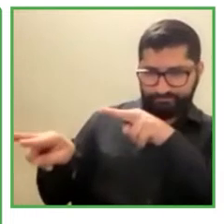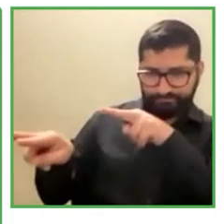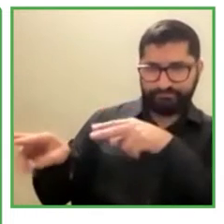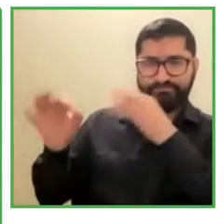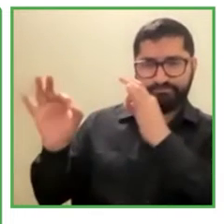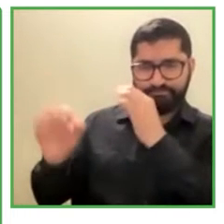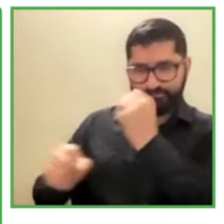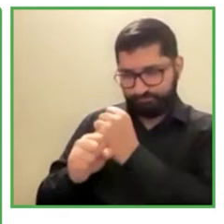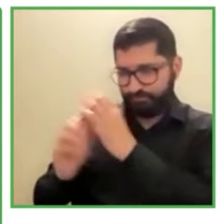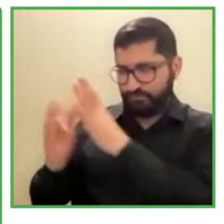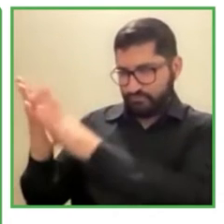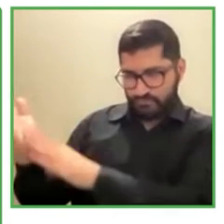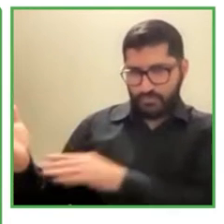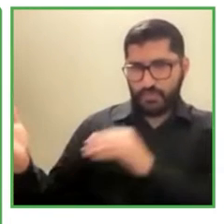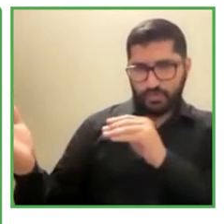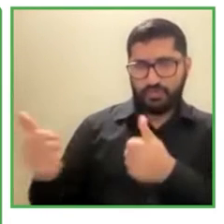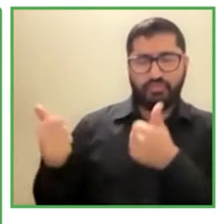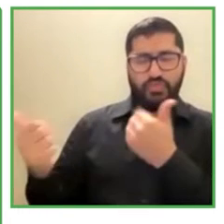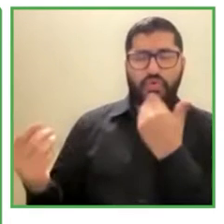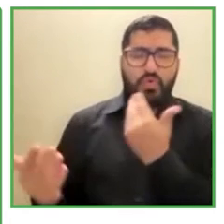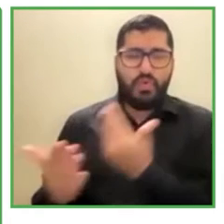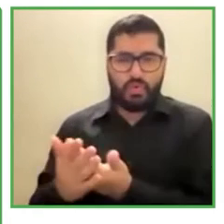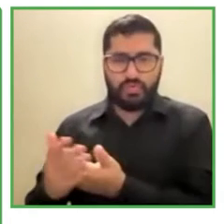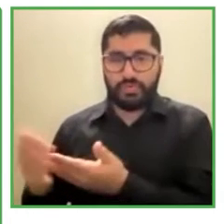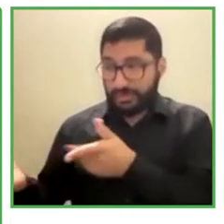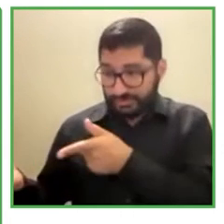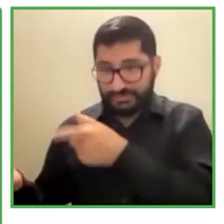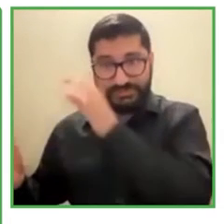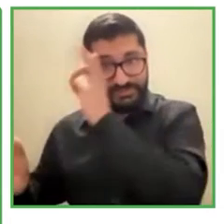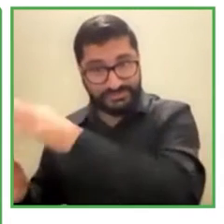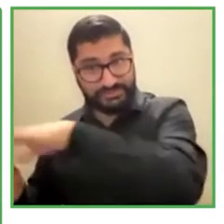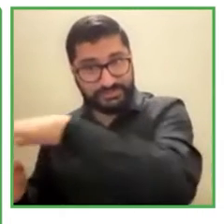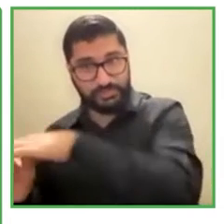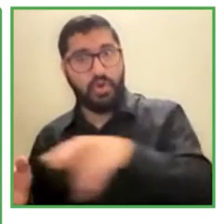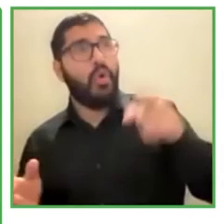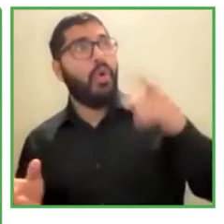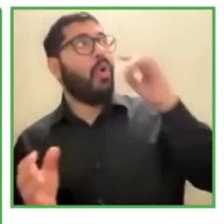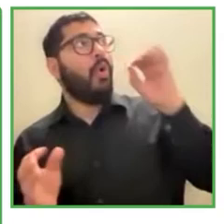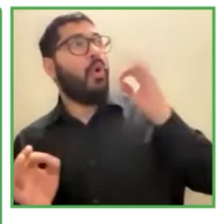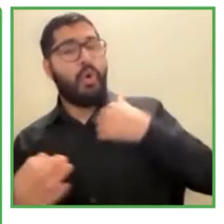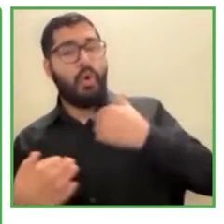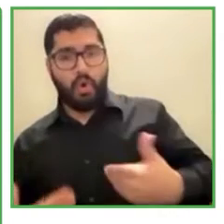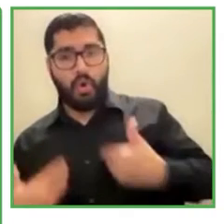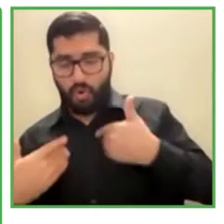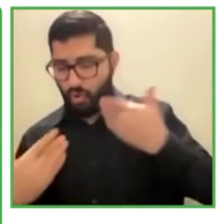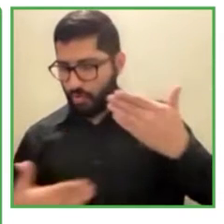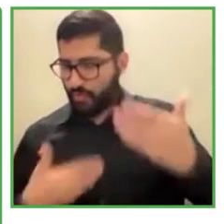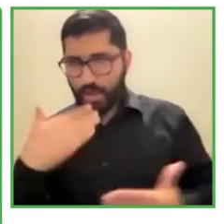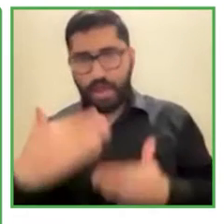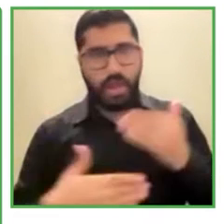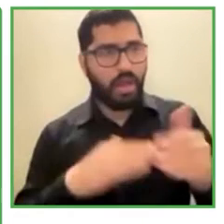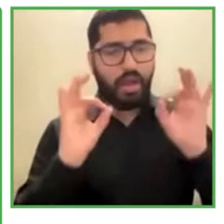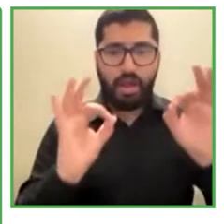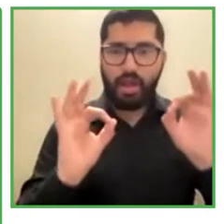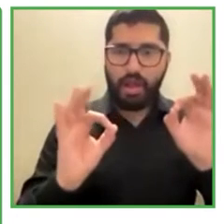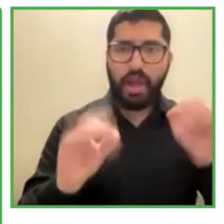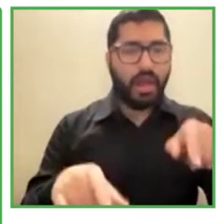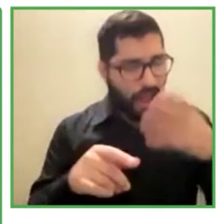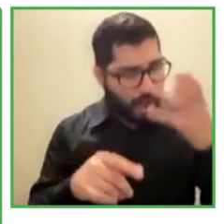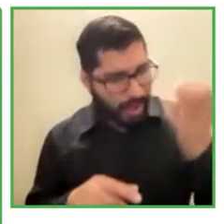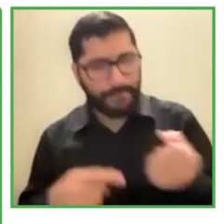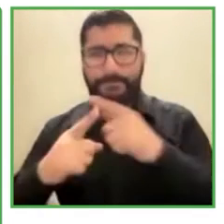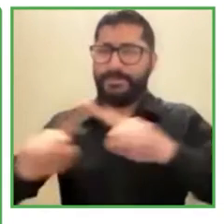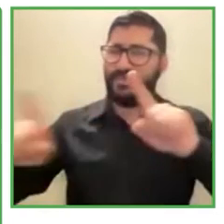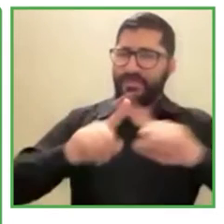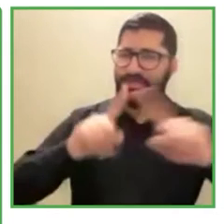ver por sí mismos. Así que tenemos un día de carreras donde tenemos diferentes empleadores y se reúnen